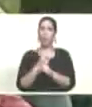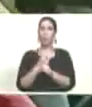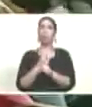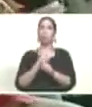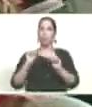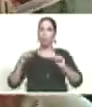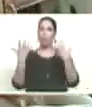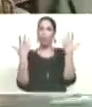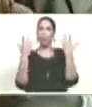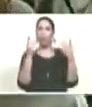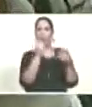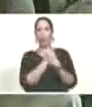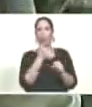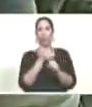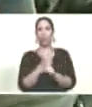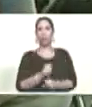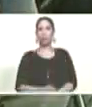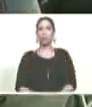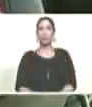trabajador.